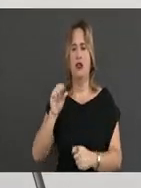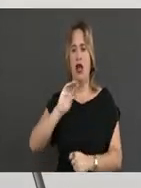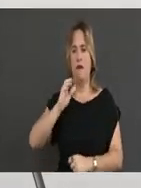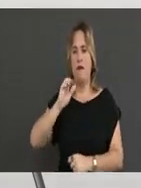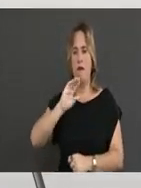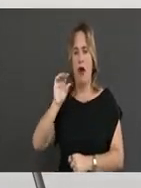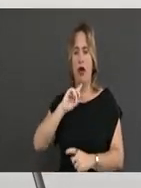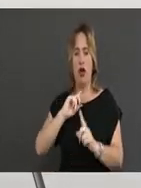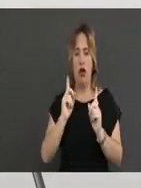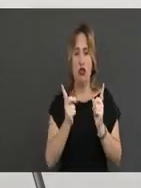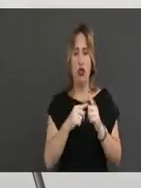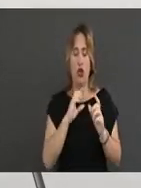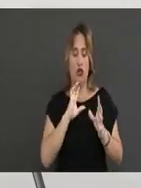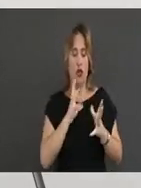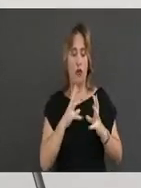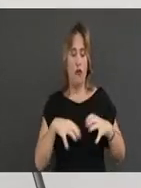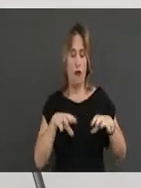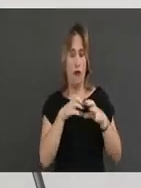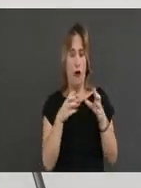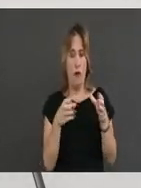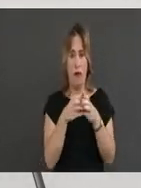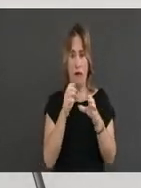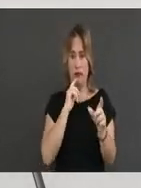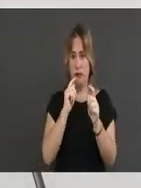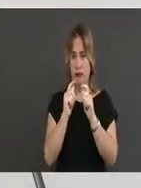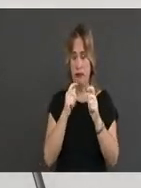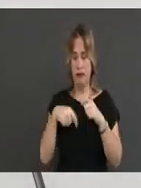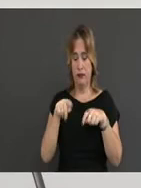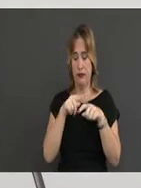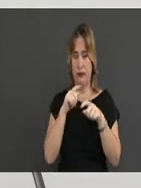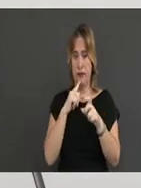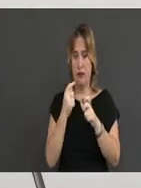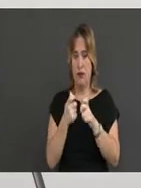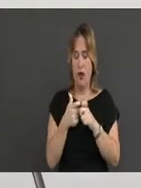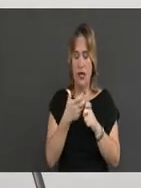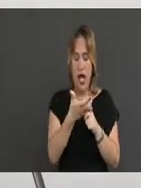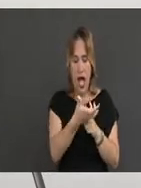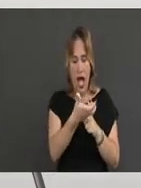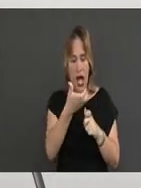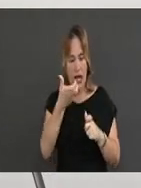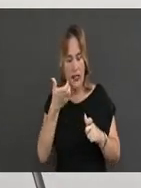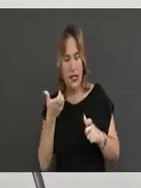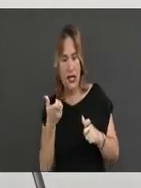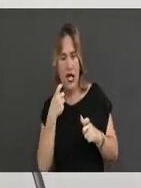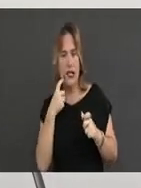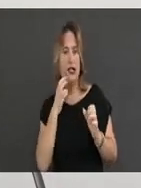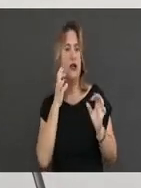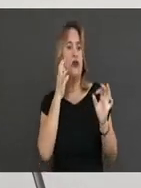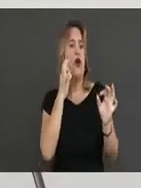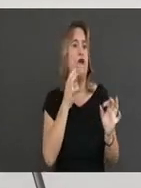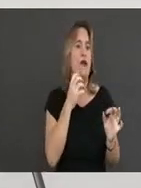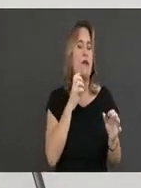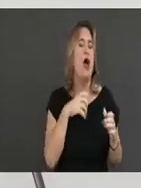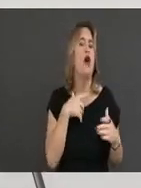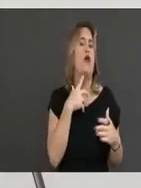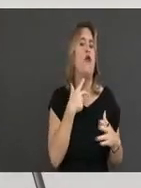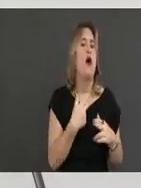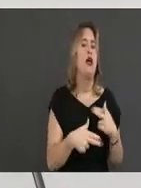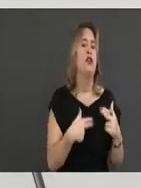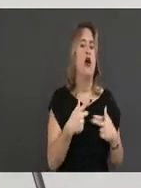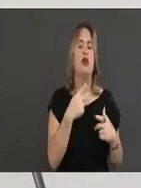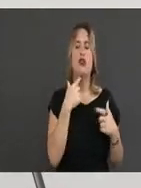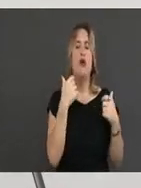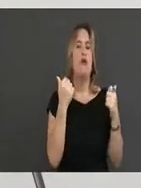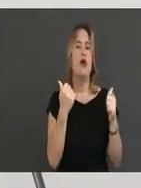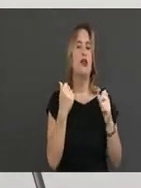sea, todo lo que lleva detrás la plataforma para que los clientes puedan administrar y sobre todo confirmar cuando la operación se ha dado como